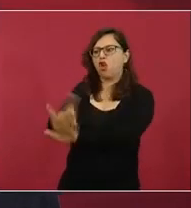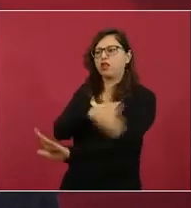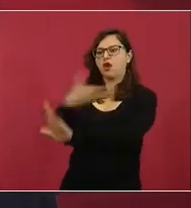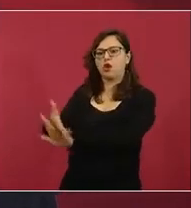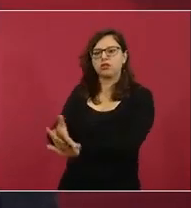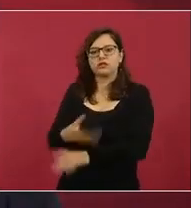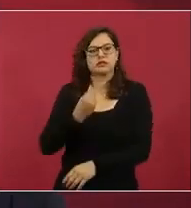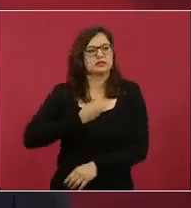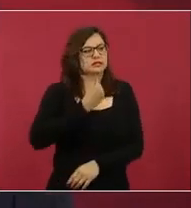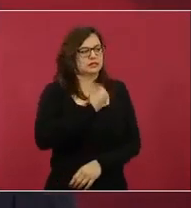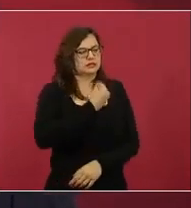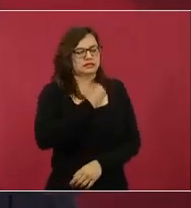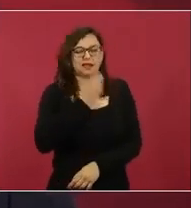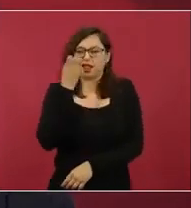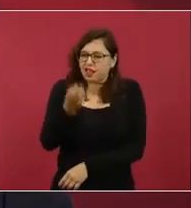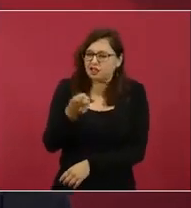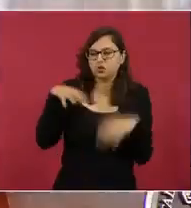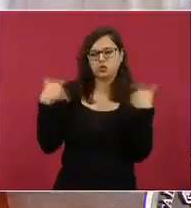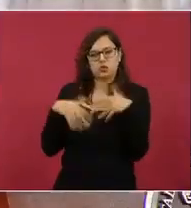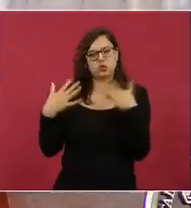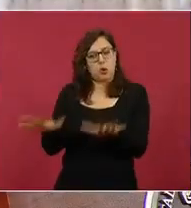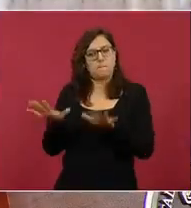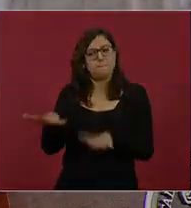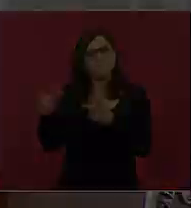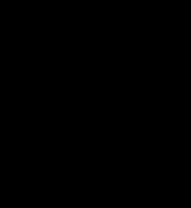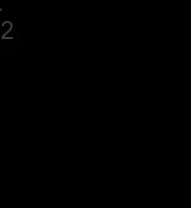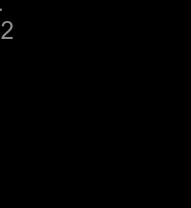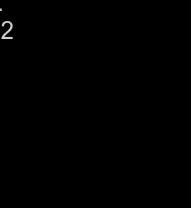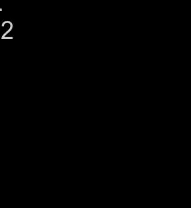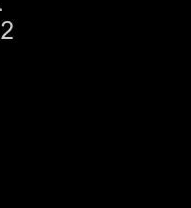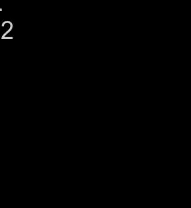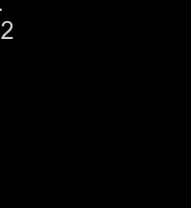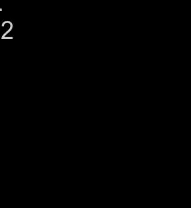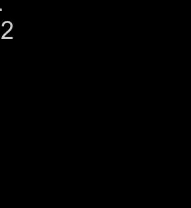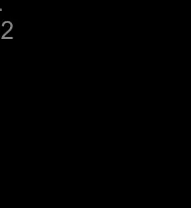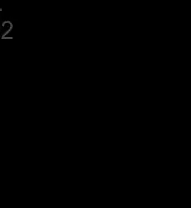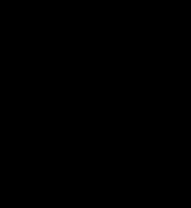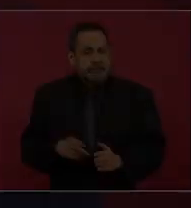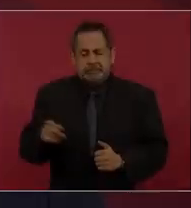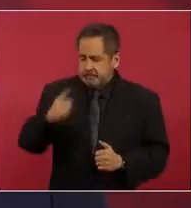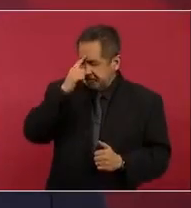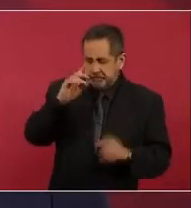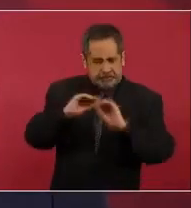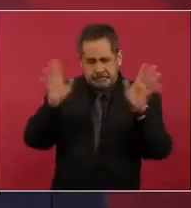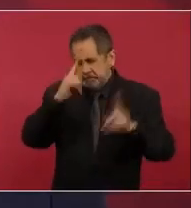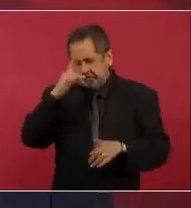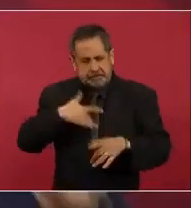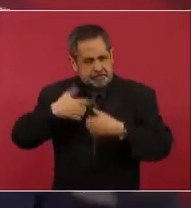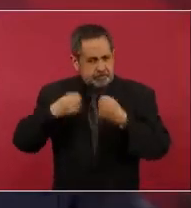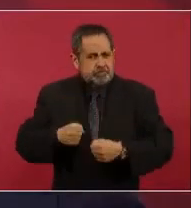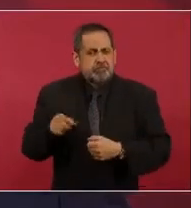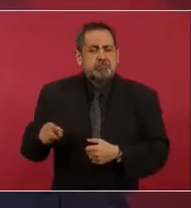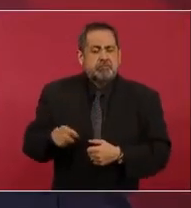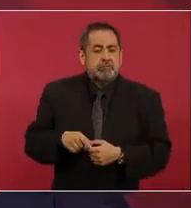Entonces, es bienvenido Lula. Los temas. No hay menor duda. Y